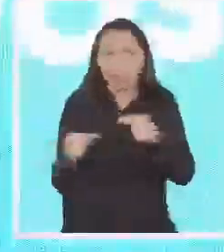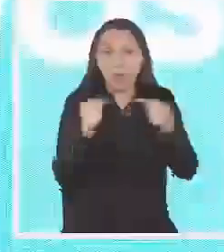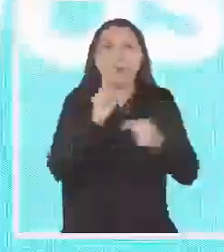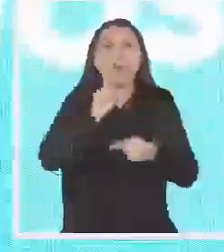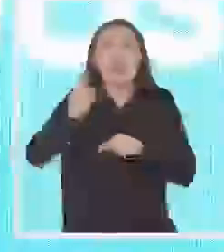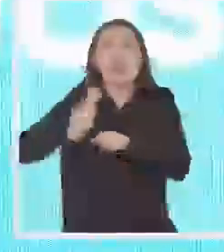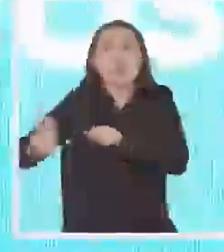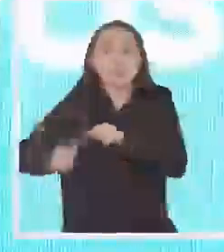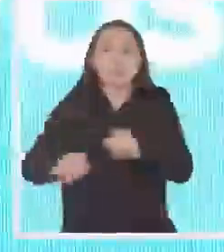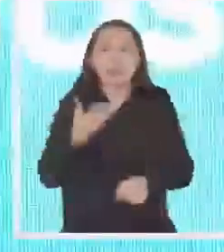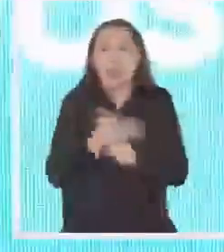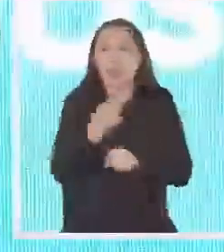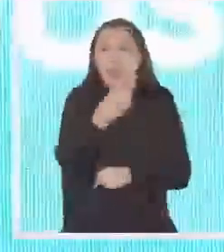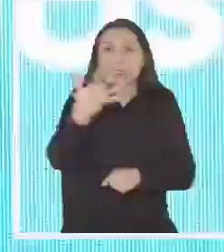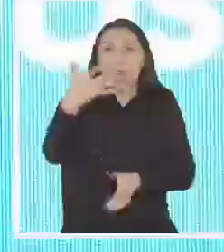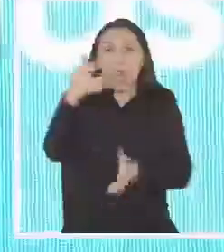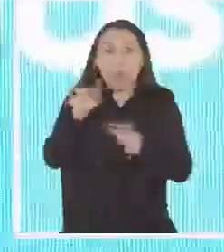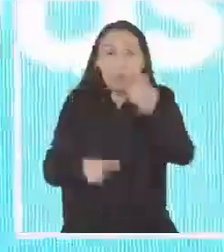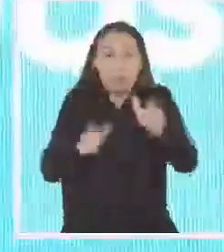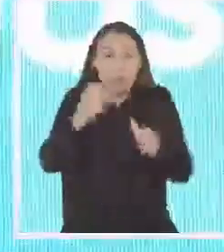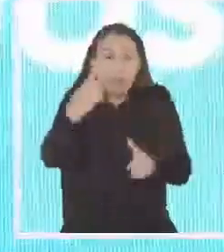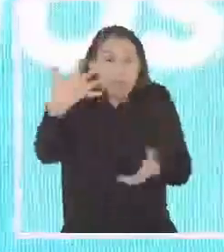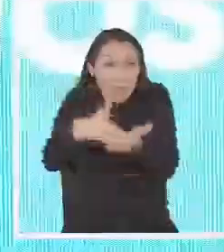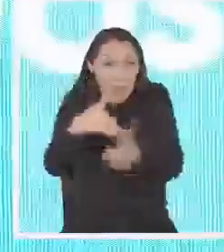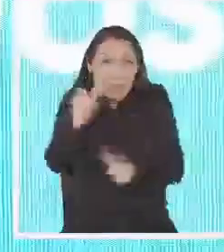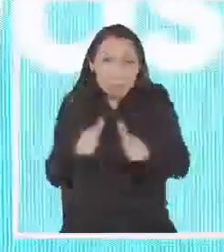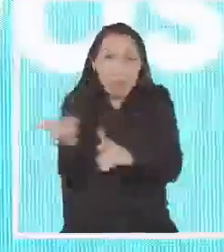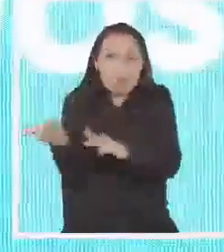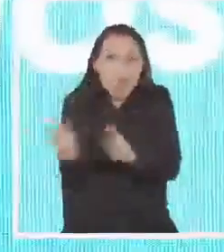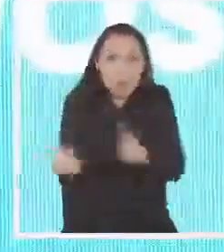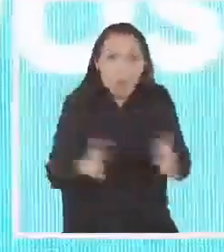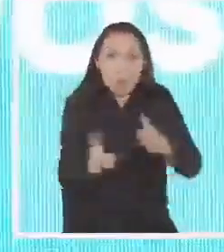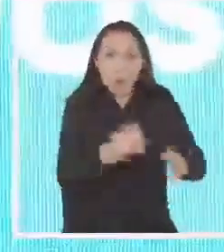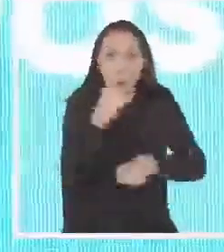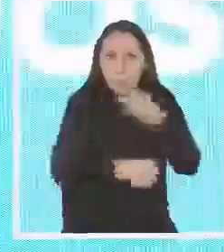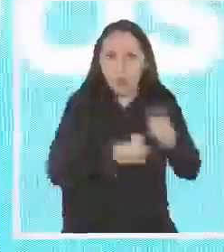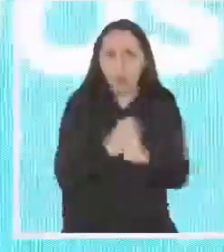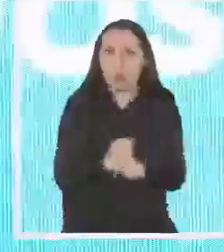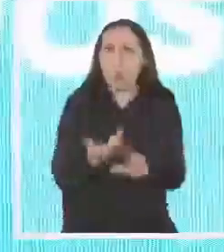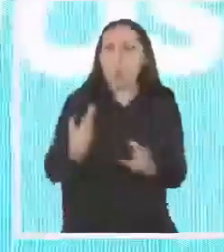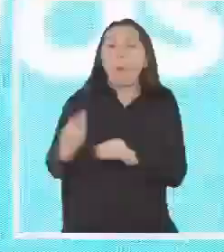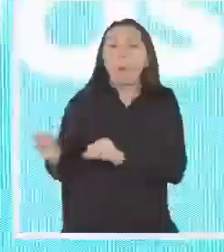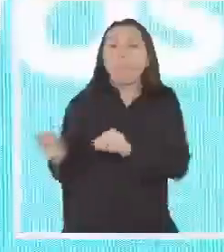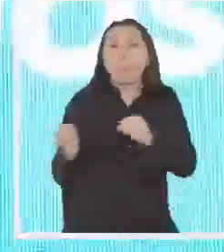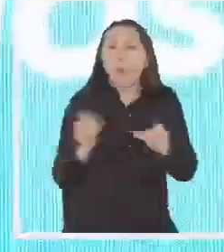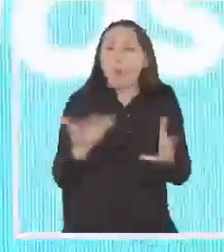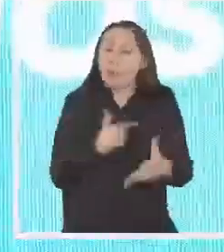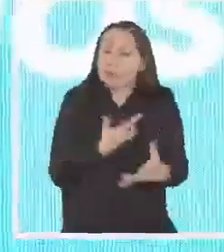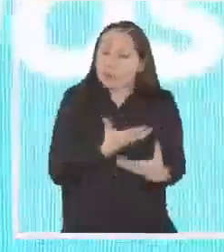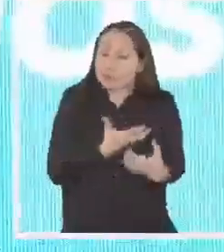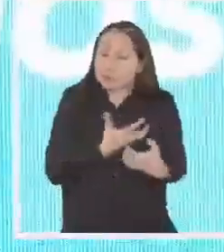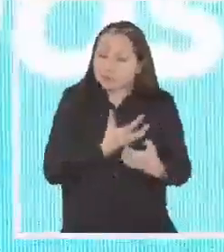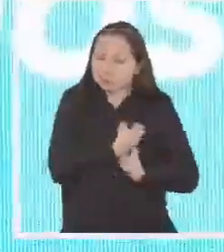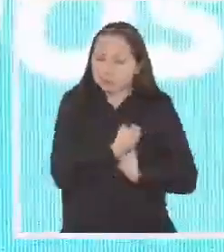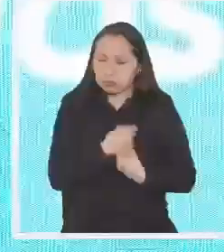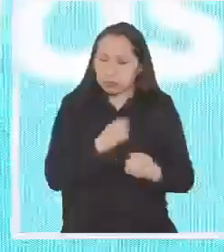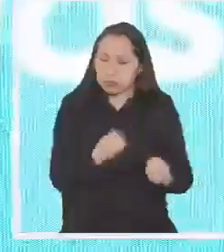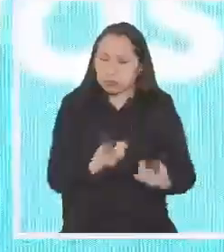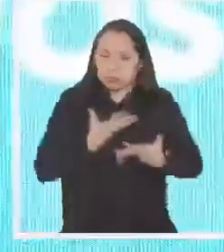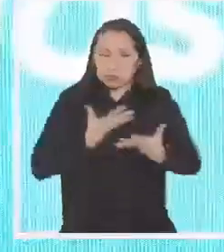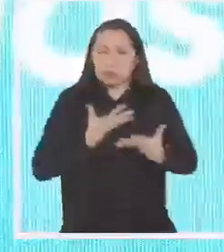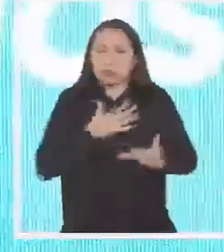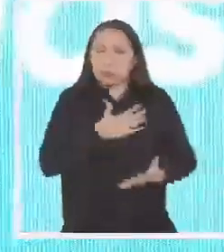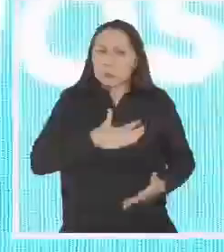lo resuelve, hay 25.000 personas que se están muriendo al año. ¿Cómo no nos va a conmover, cómo no nos va a impregnar